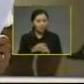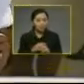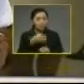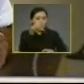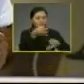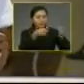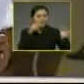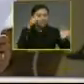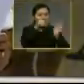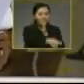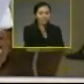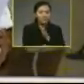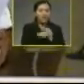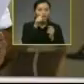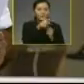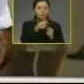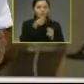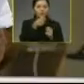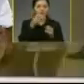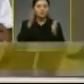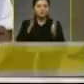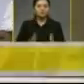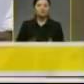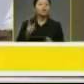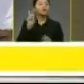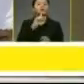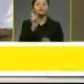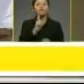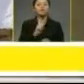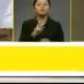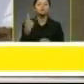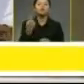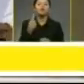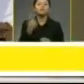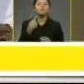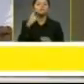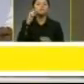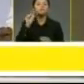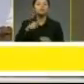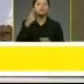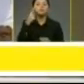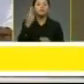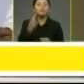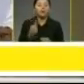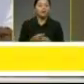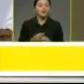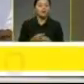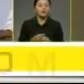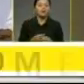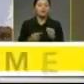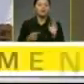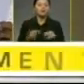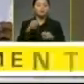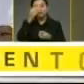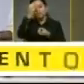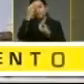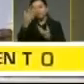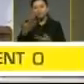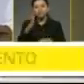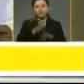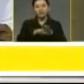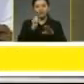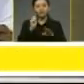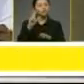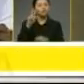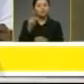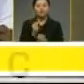con demostrar que difundió información falsa. Además, se debe probar que sabía que esa información era falsa y que no hizo